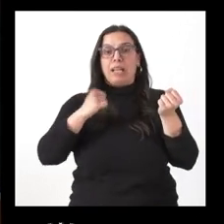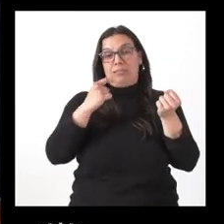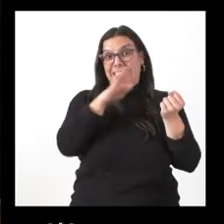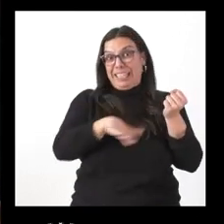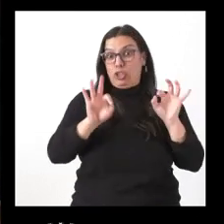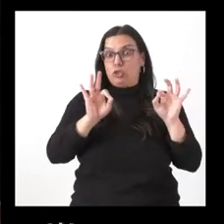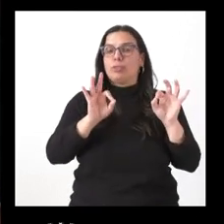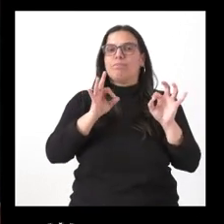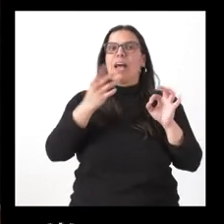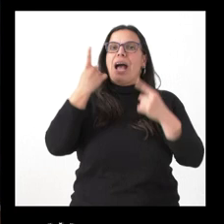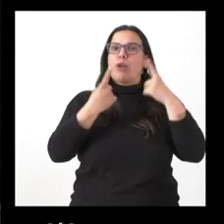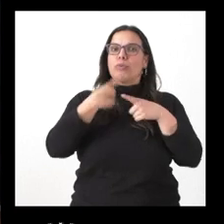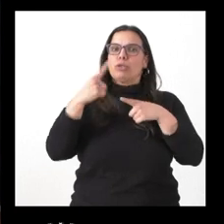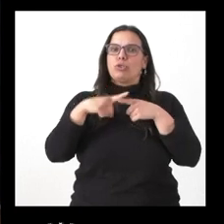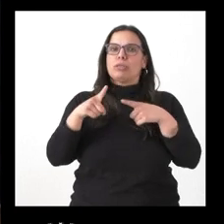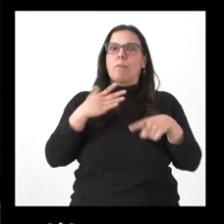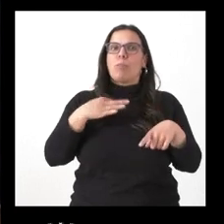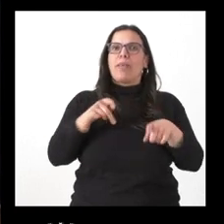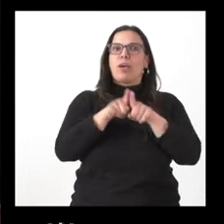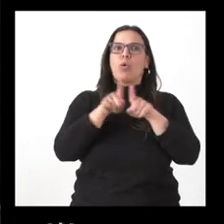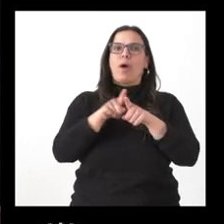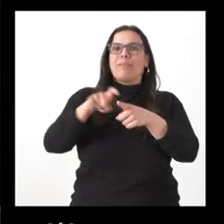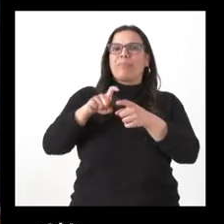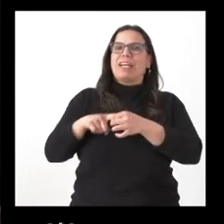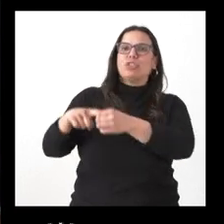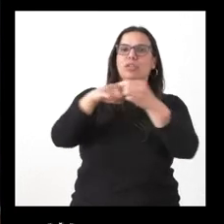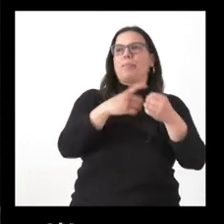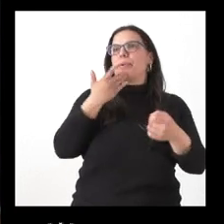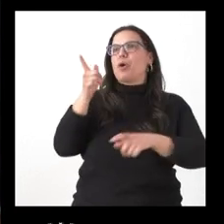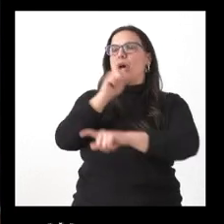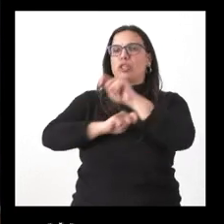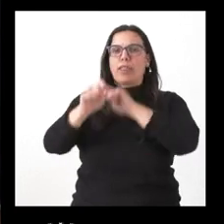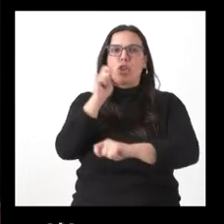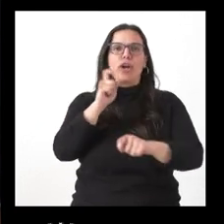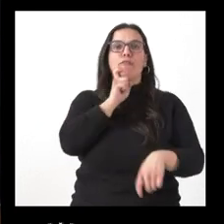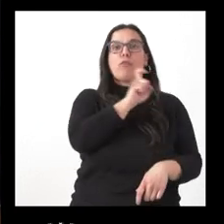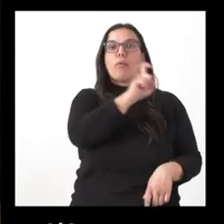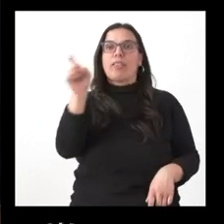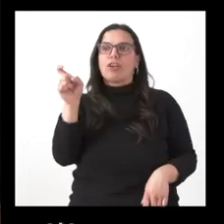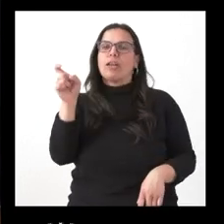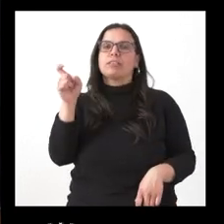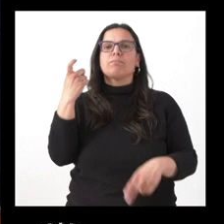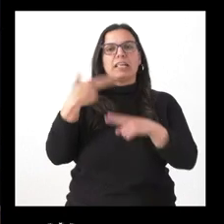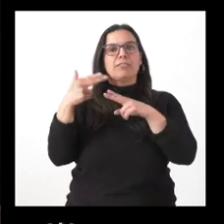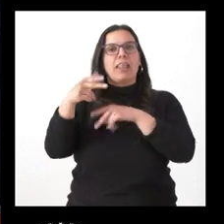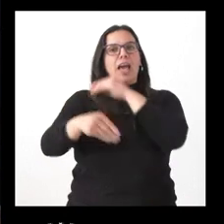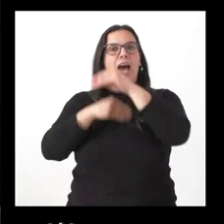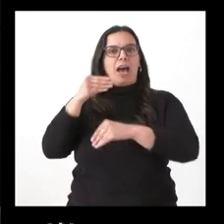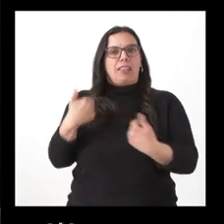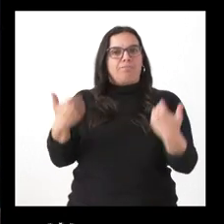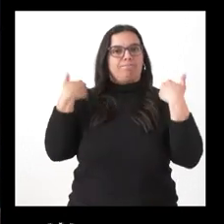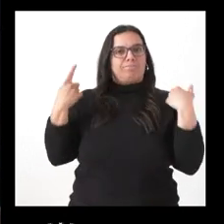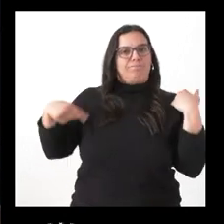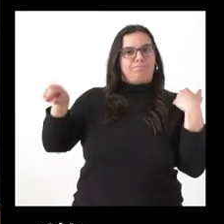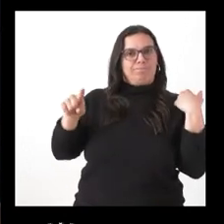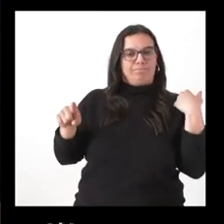aspectos que pueden tener un carácter solidario por parte de asociaciones o fundaciones que vienen realizando algunas actividades que no son